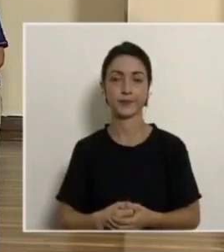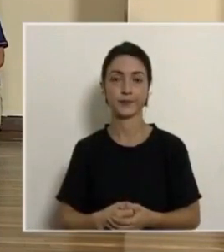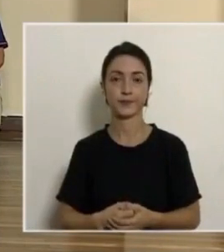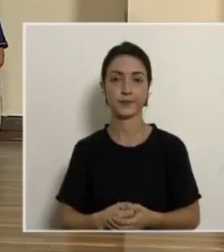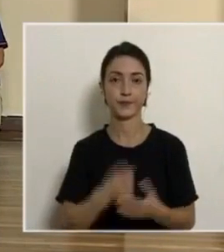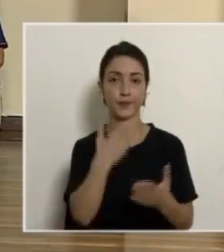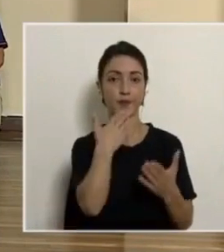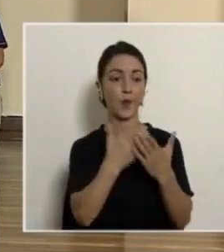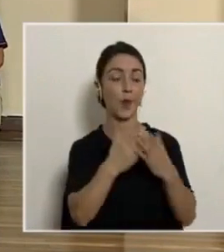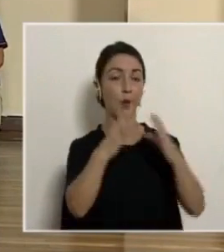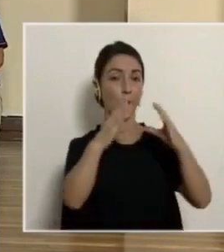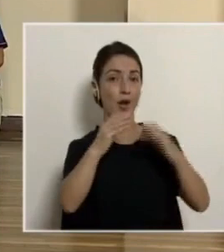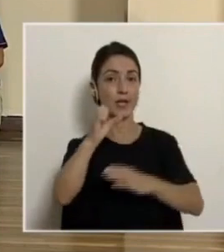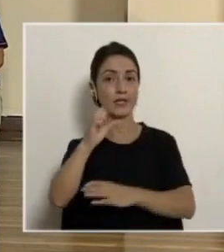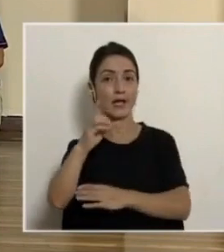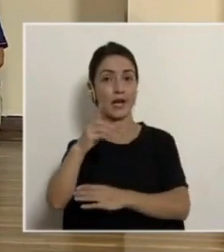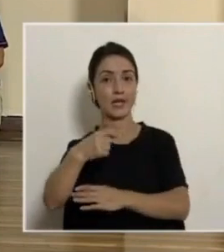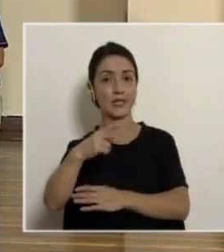Buenas tardes, don Edgar.